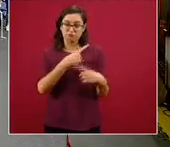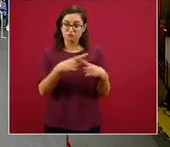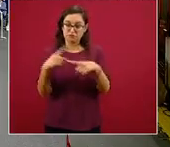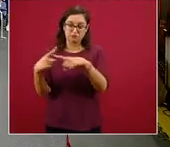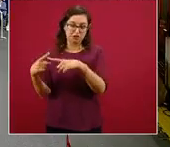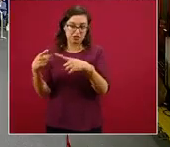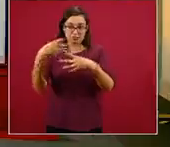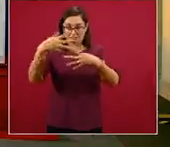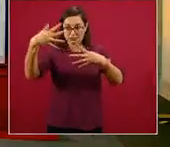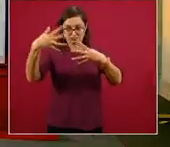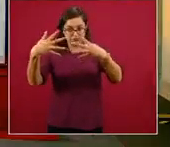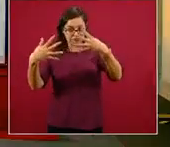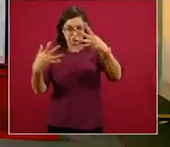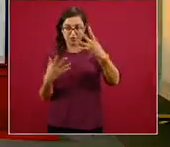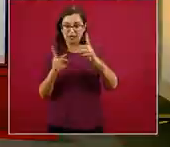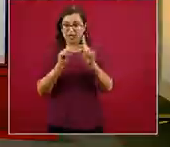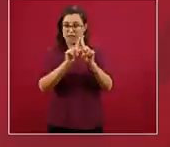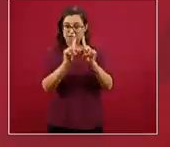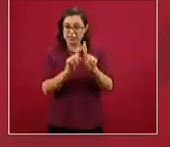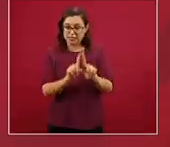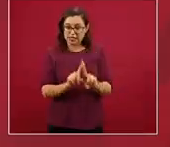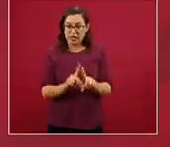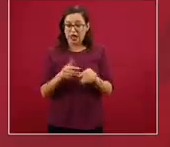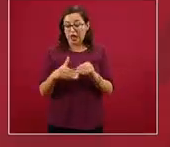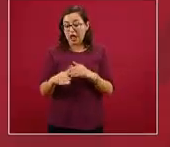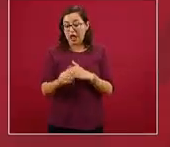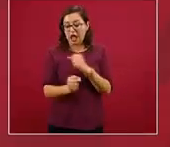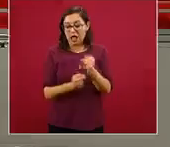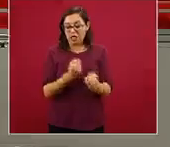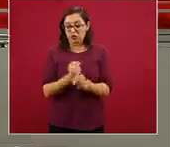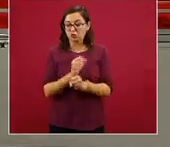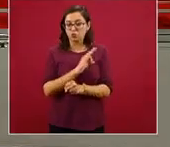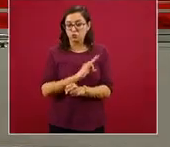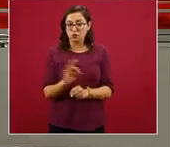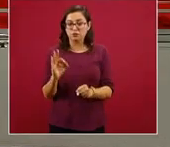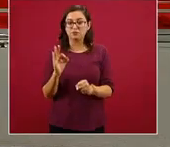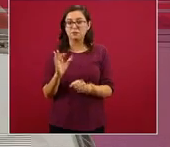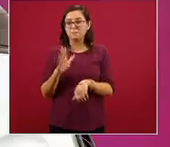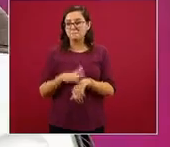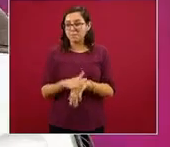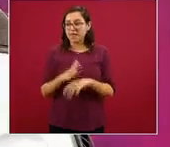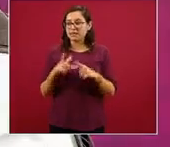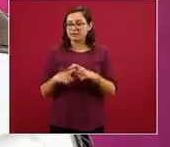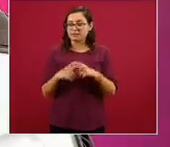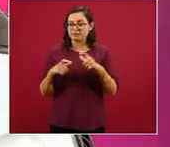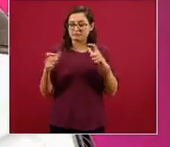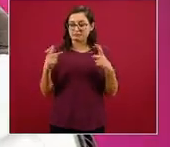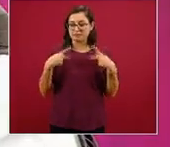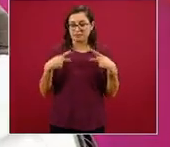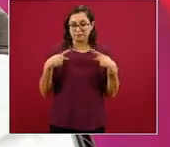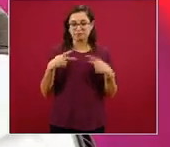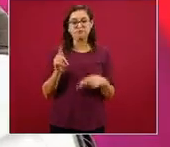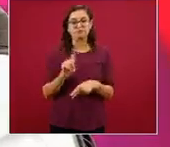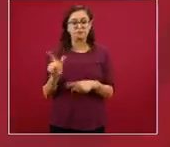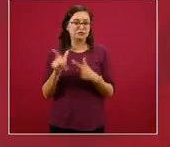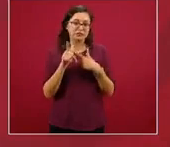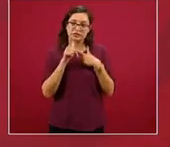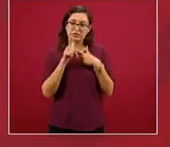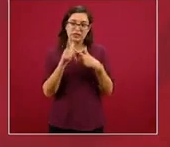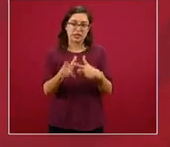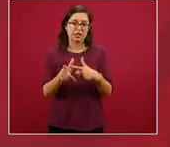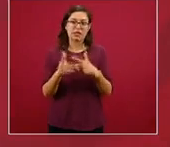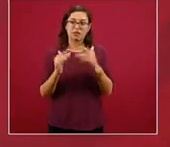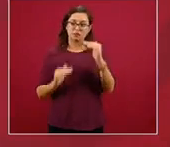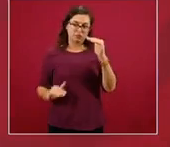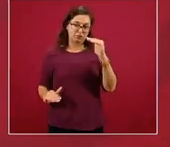ramas, para que en su momento también podamos en los siguientes años empezar a tener más de estos profesionales y de esta manera continuar cerrando